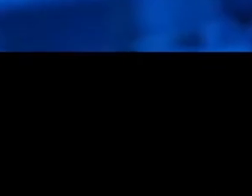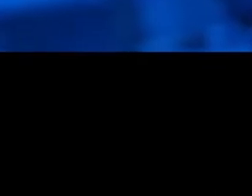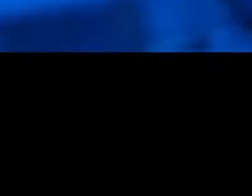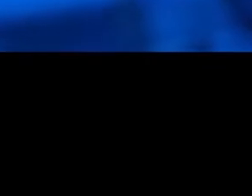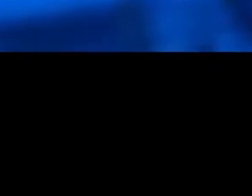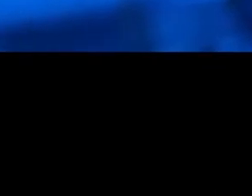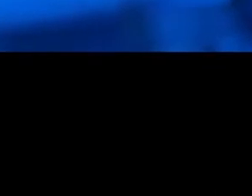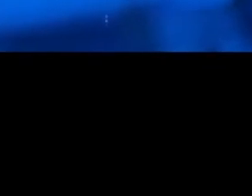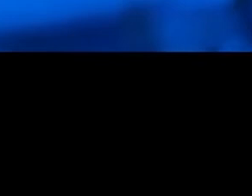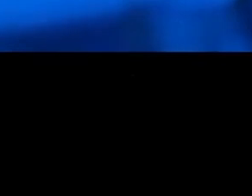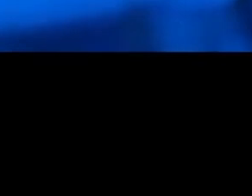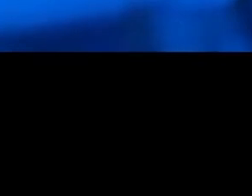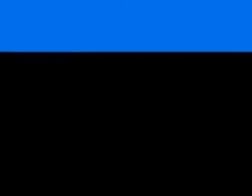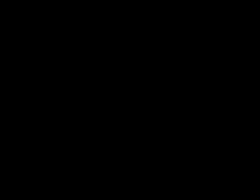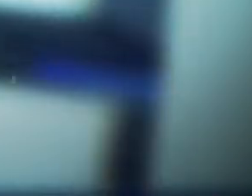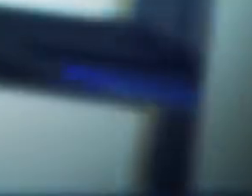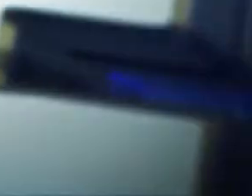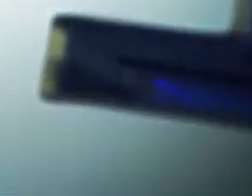así